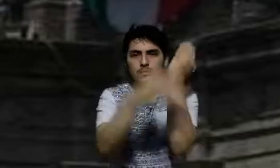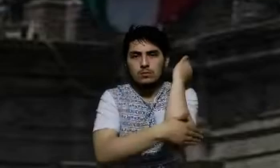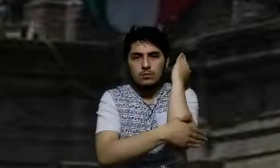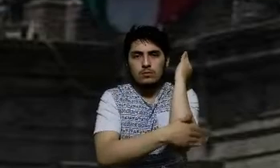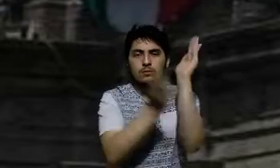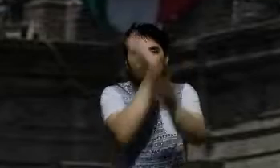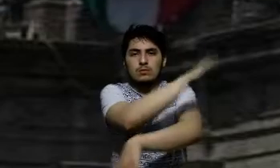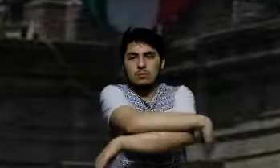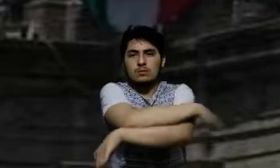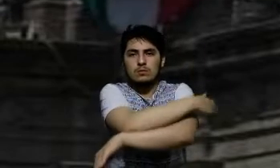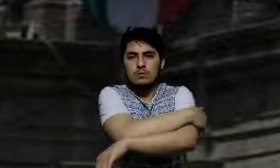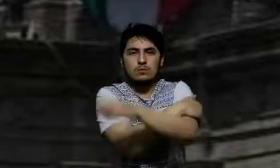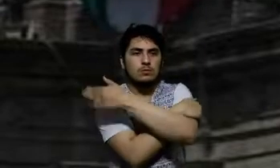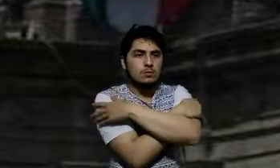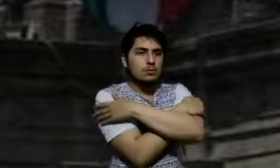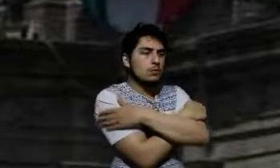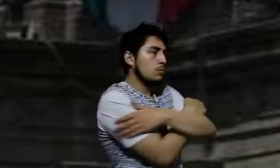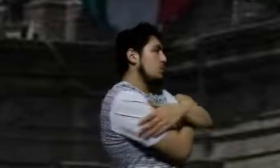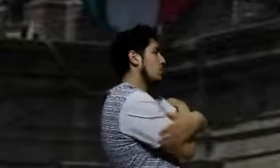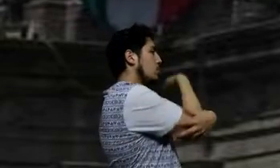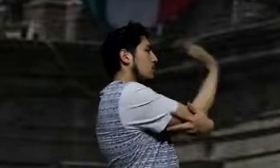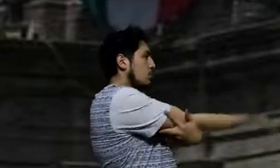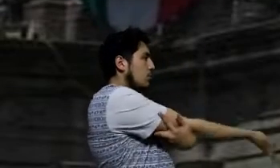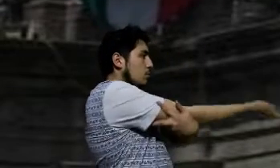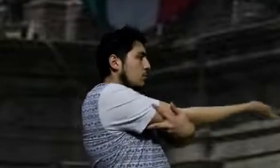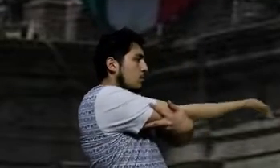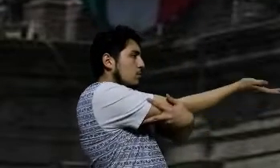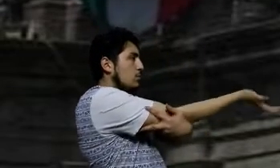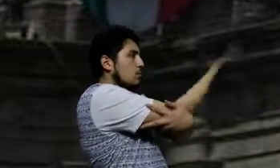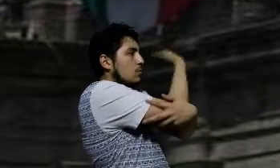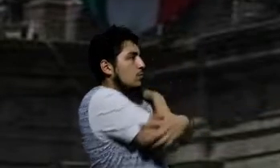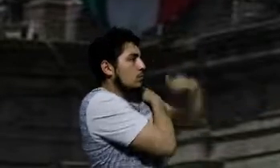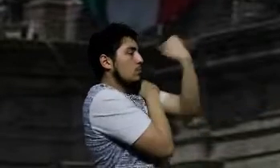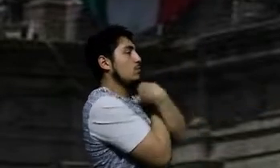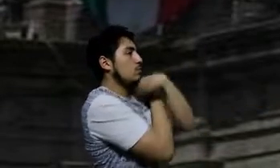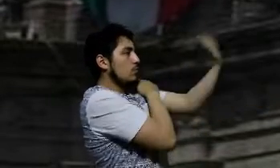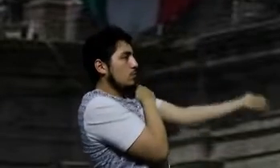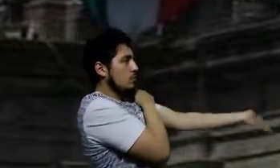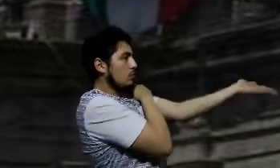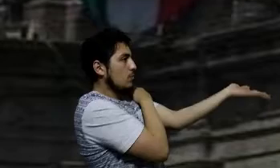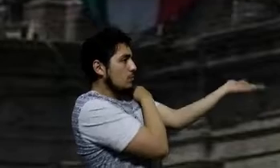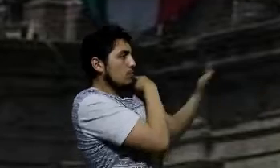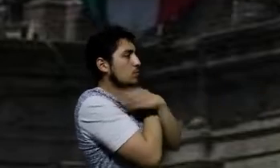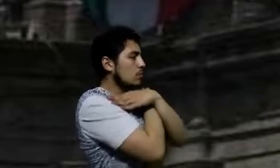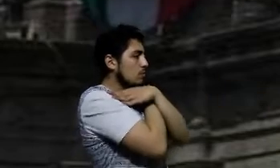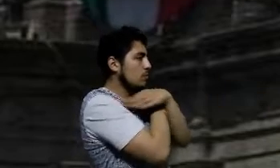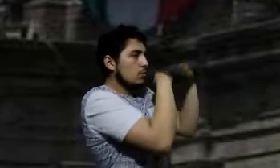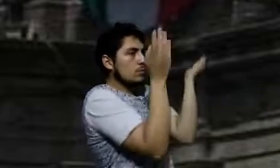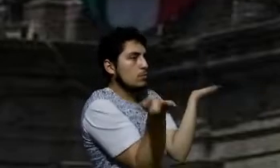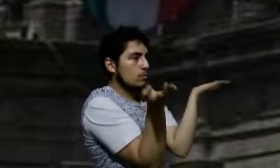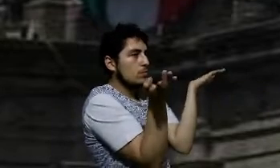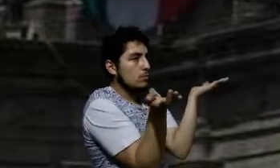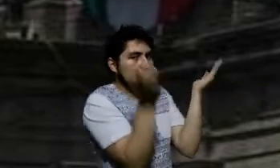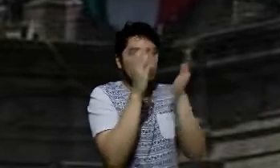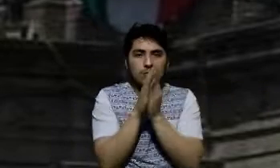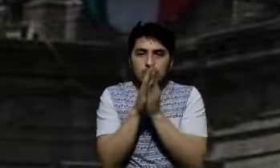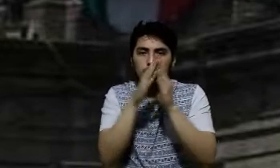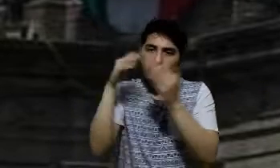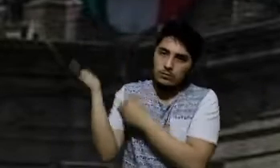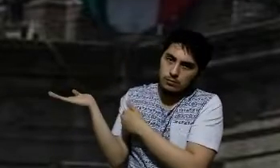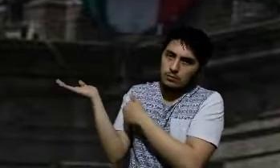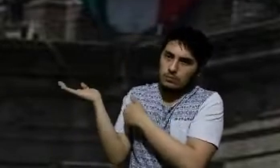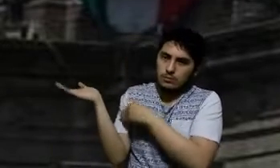él desea. Que la verdad, ustedes, como personas que van a trabajar día y noche, la van a pagar con sus